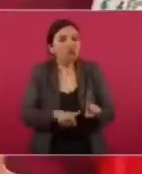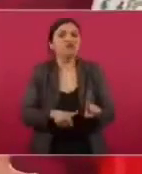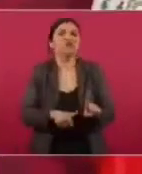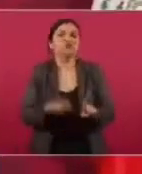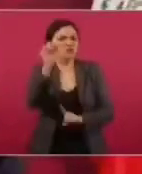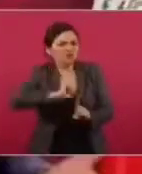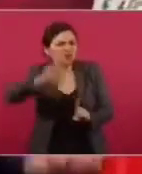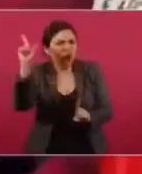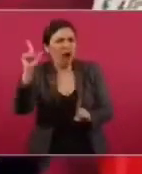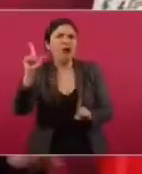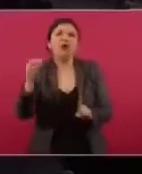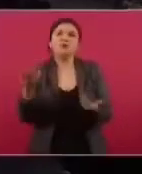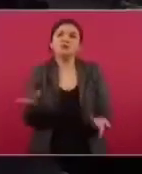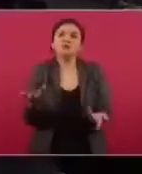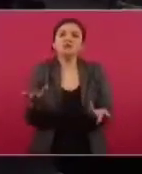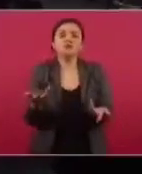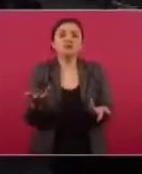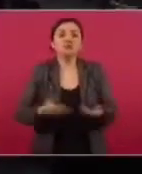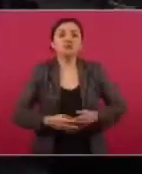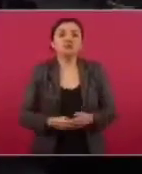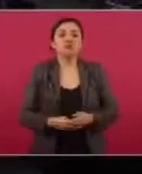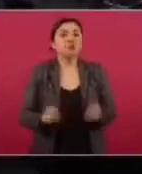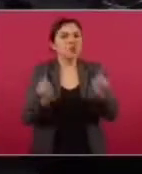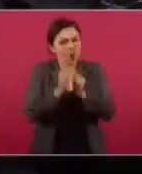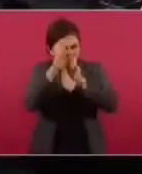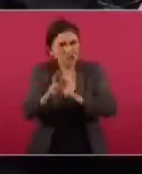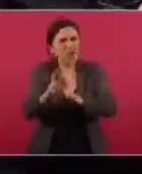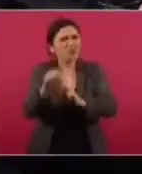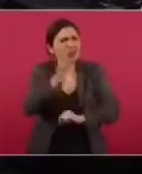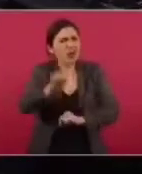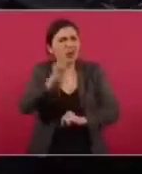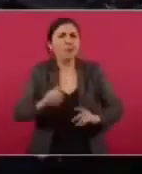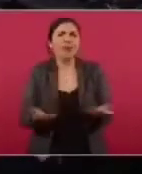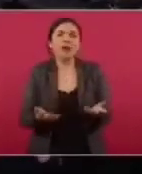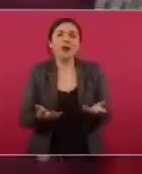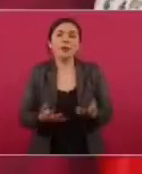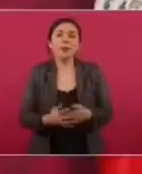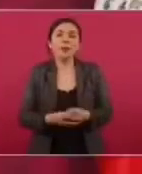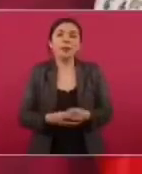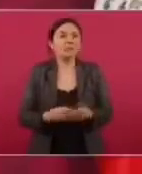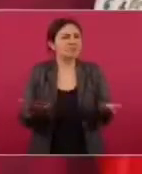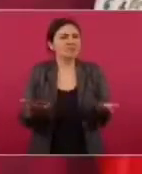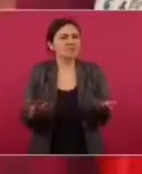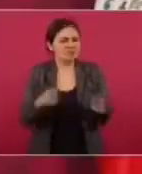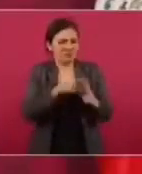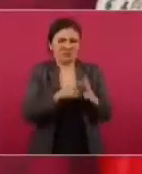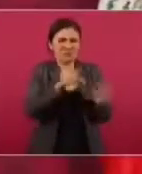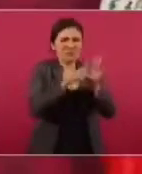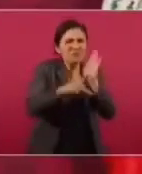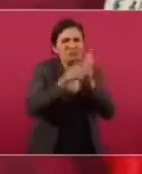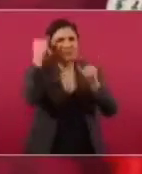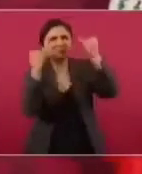Pues a Salinas. Y cree que todos los políticos son así. Y luego de mal, ¿a quién conoce? Pues a los mismos. ¿A quién conoce la señora